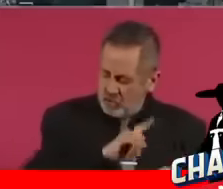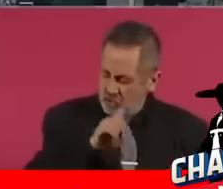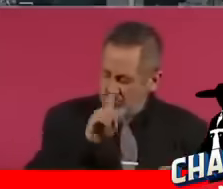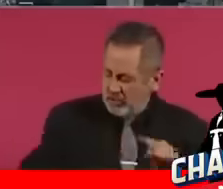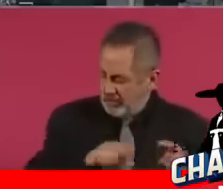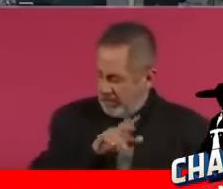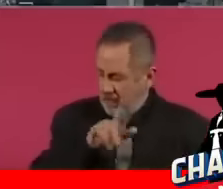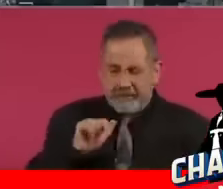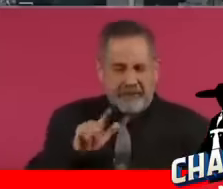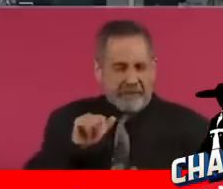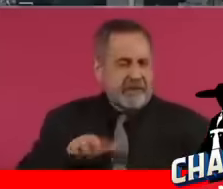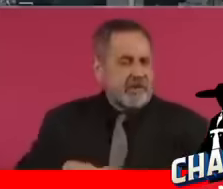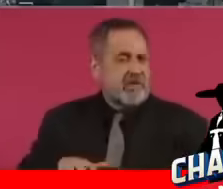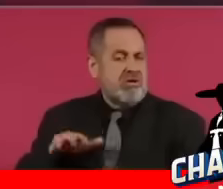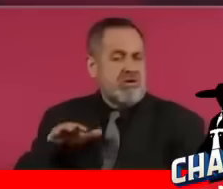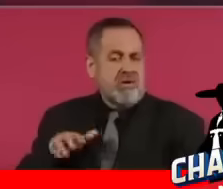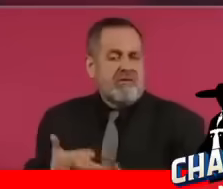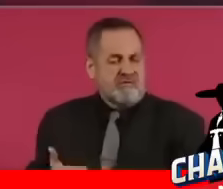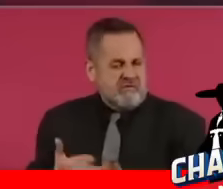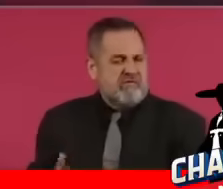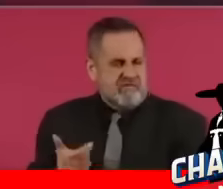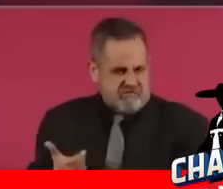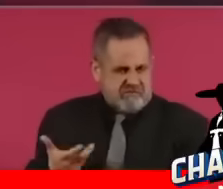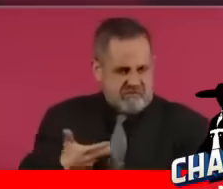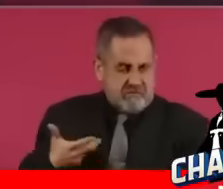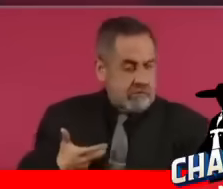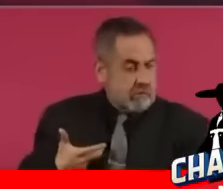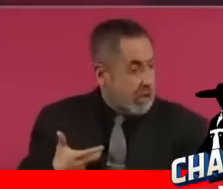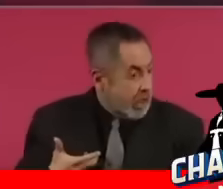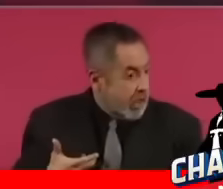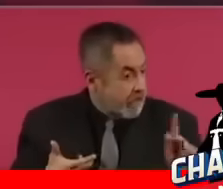finanzas públicas sanas, fuertes.